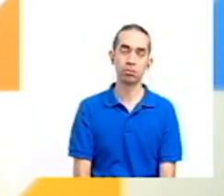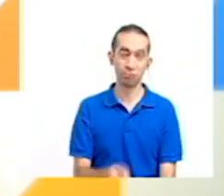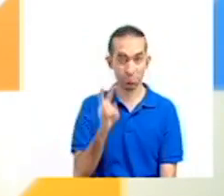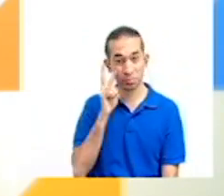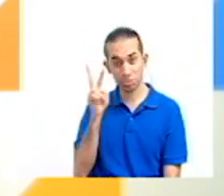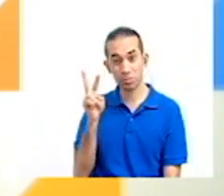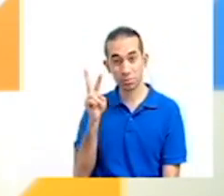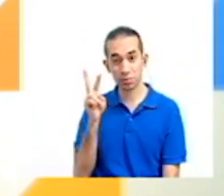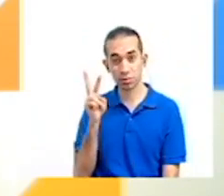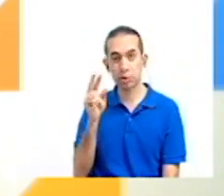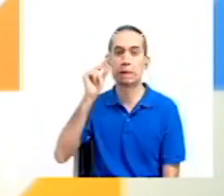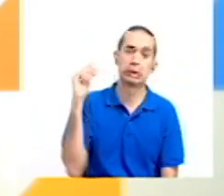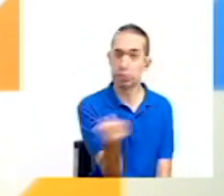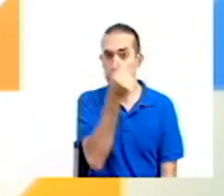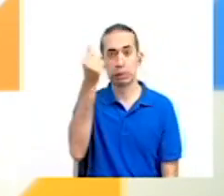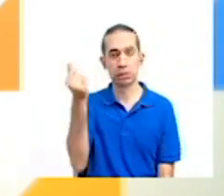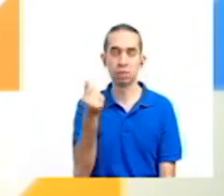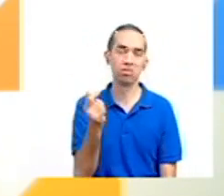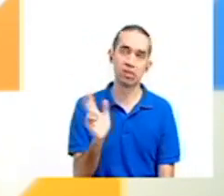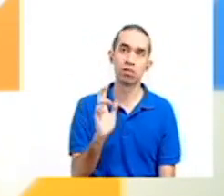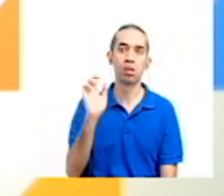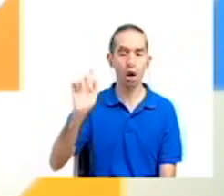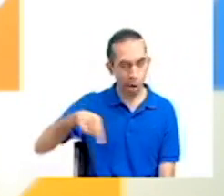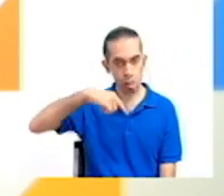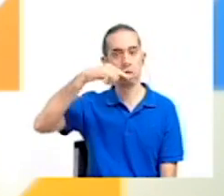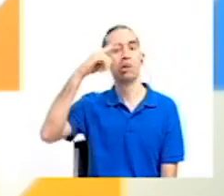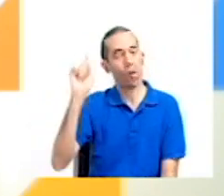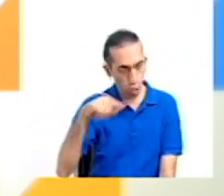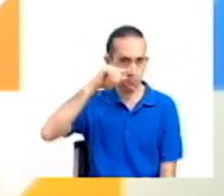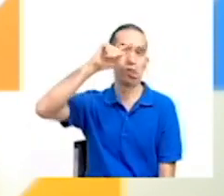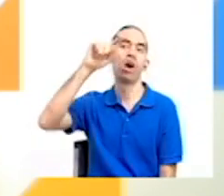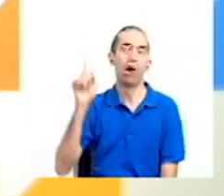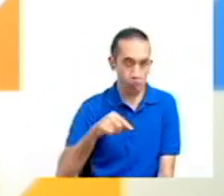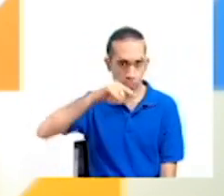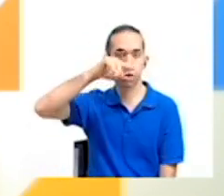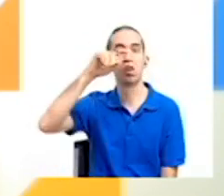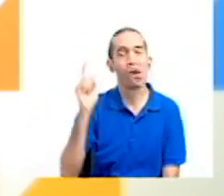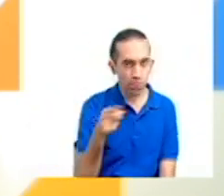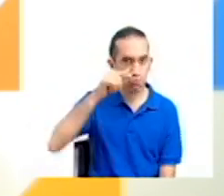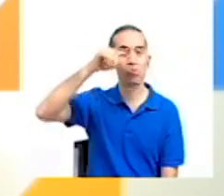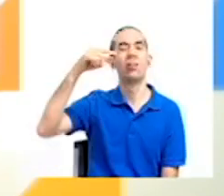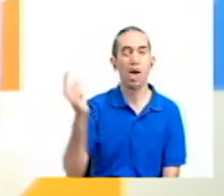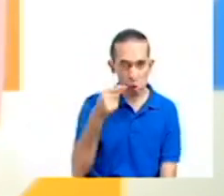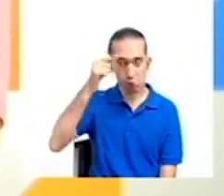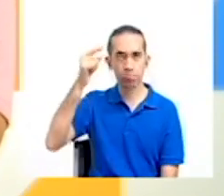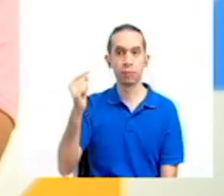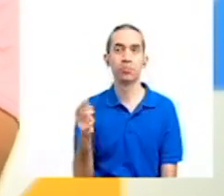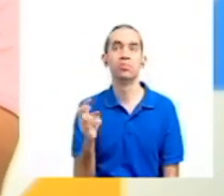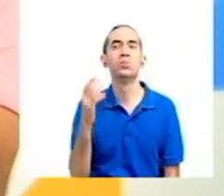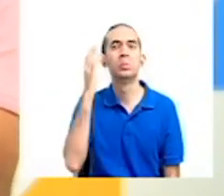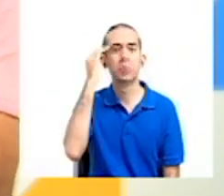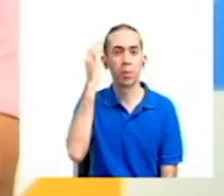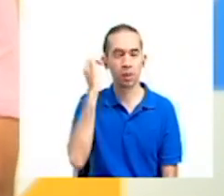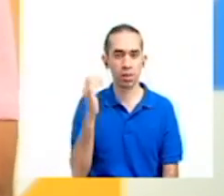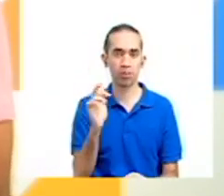¿Vieron? Ya no gira igual. Se detiene bastante rápido. ¿Por qué? Porque en este momento hay